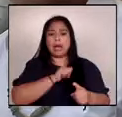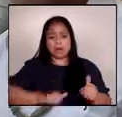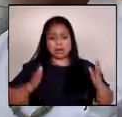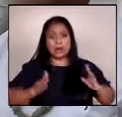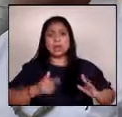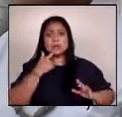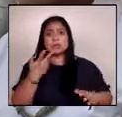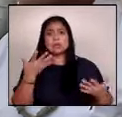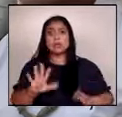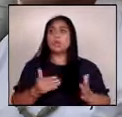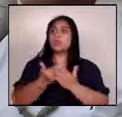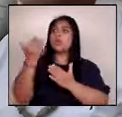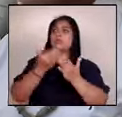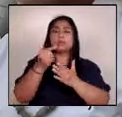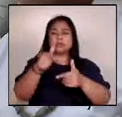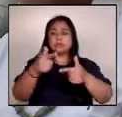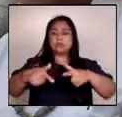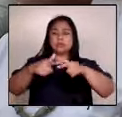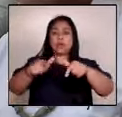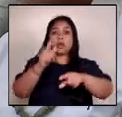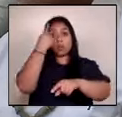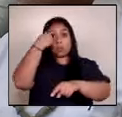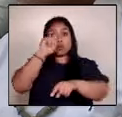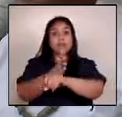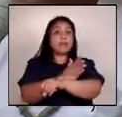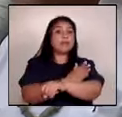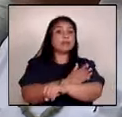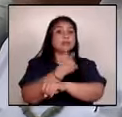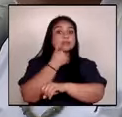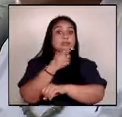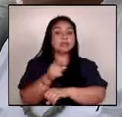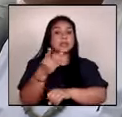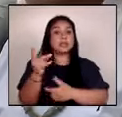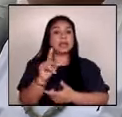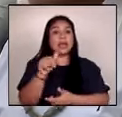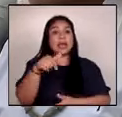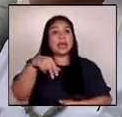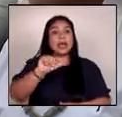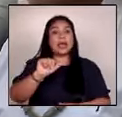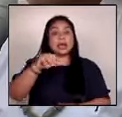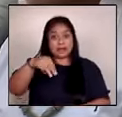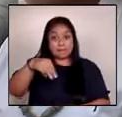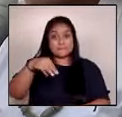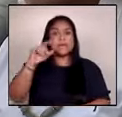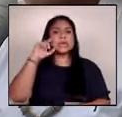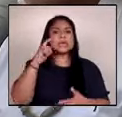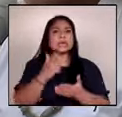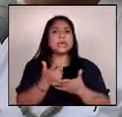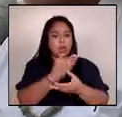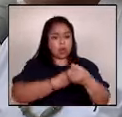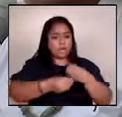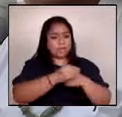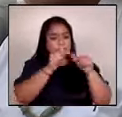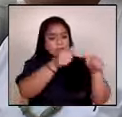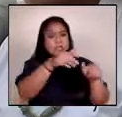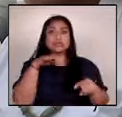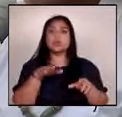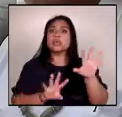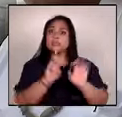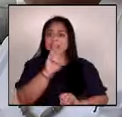la inauguración que se hizo justamente un día antes de la elección de la ANAM, creían que las oficinas de la ANAM estaban en la zona 13,